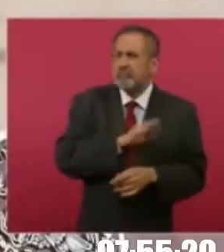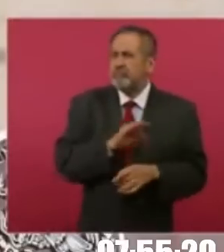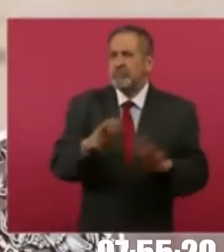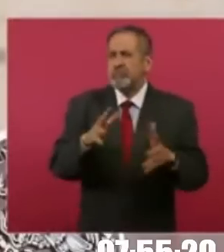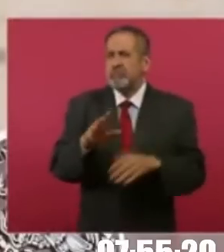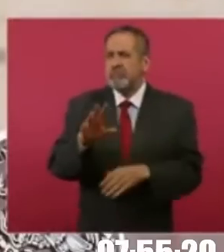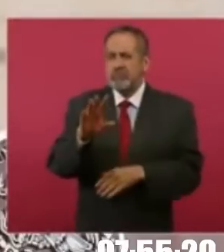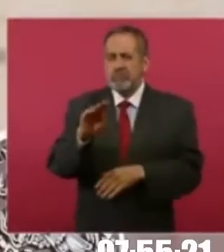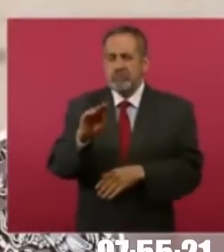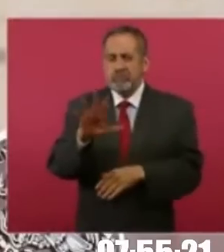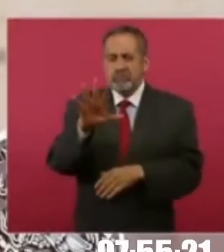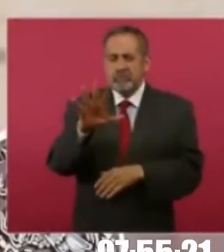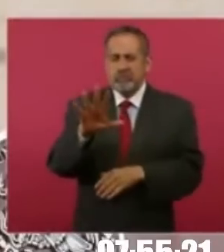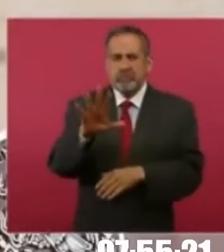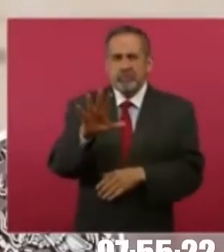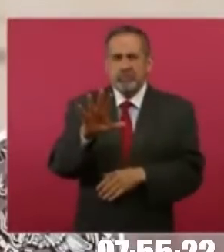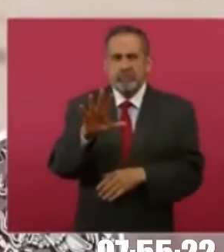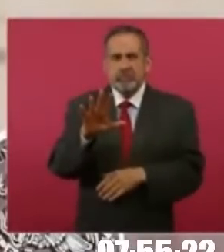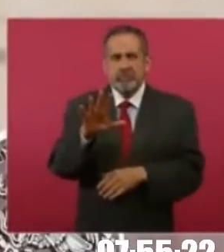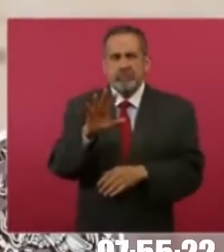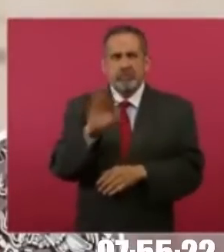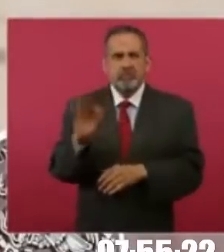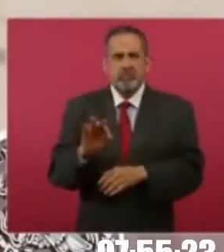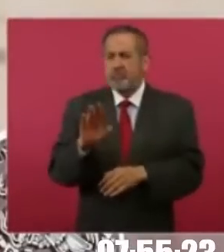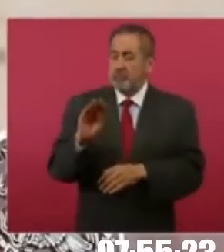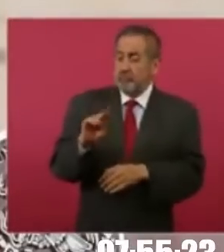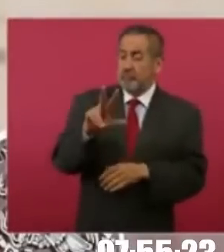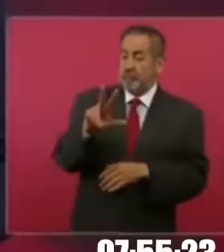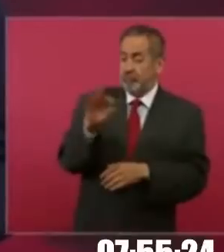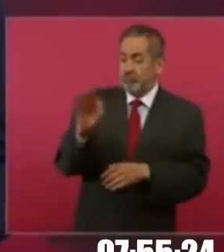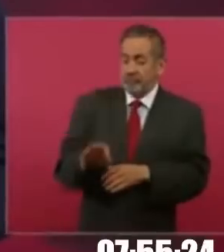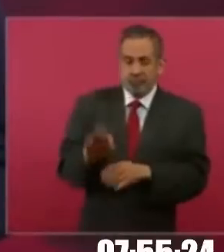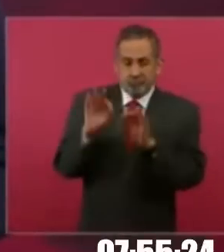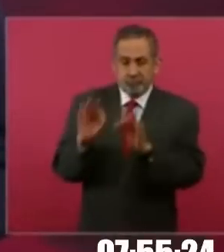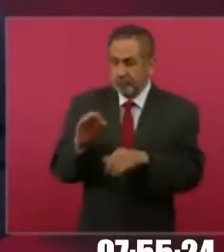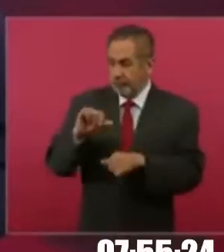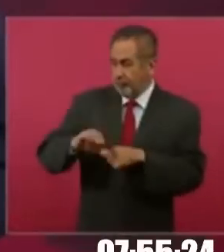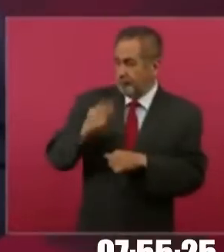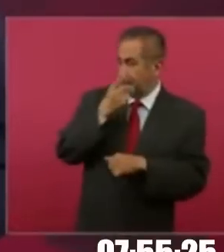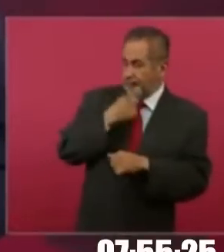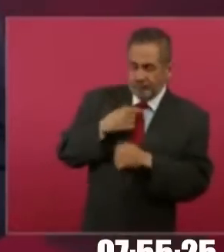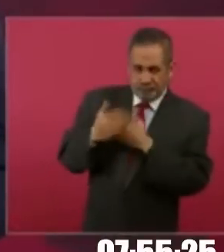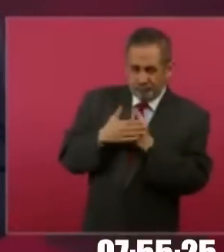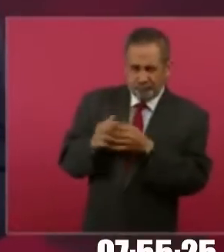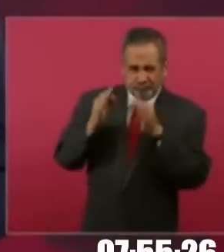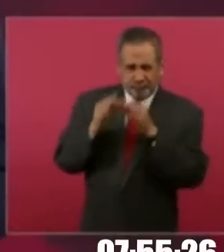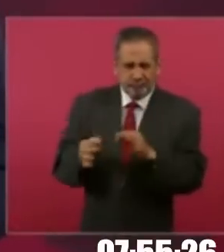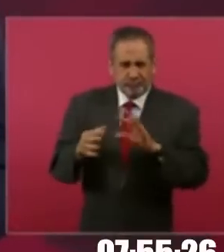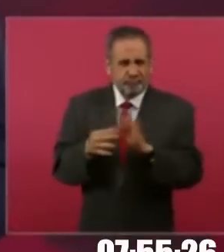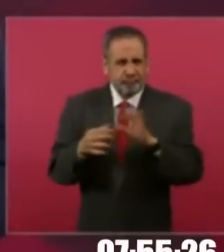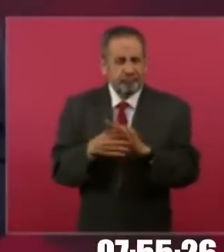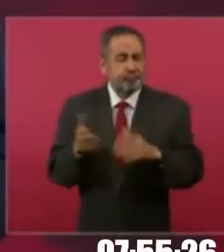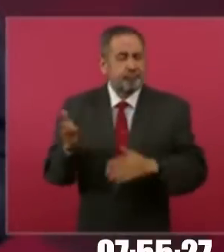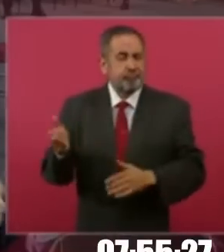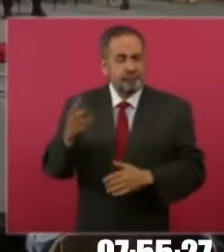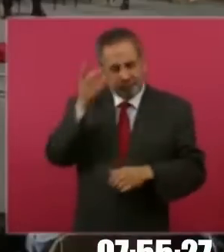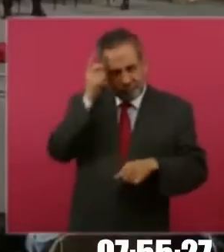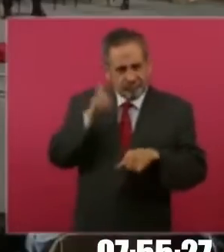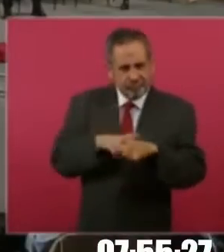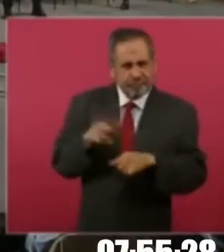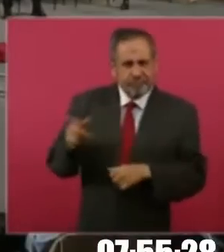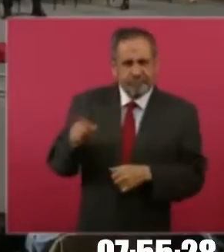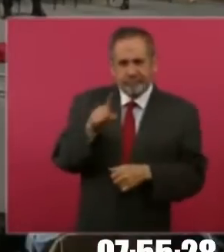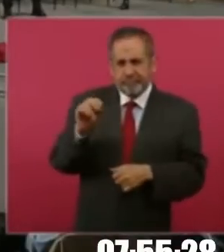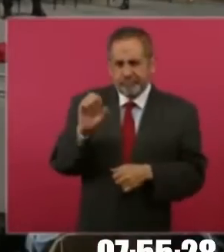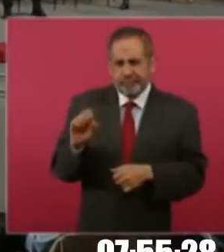95% 98% lo precisaba hoy mismo el director